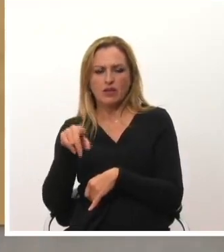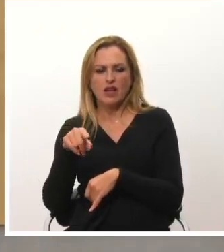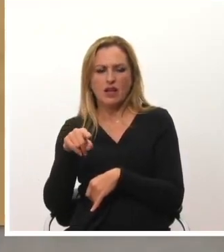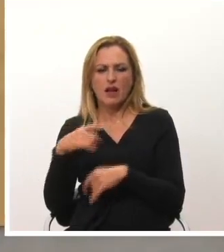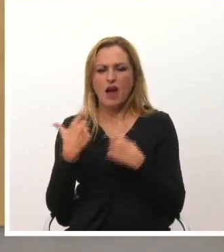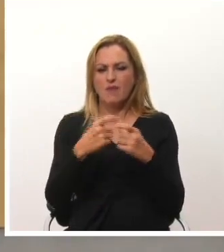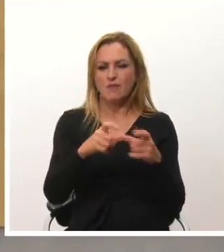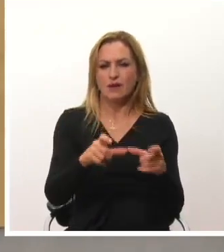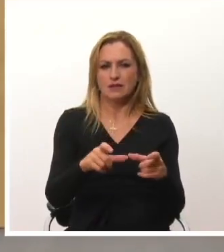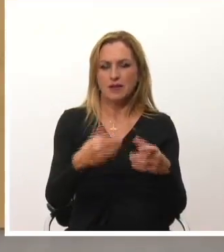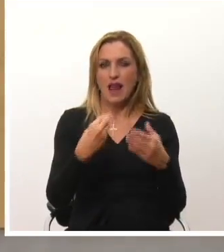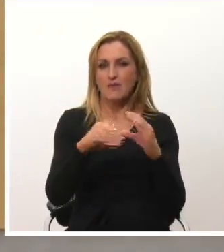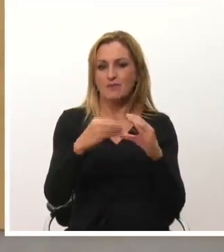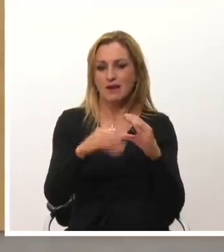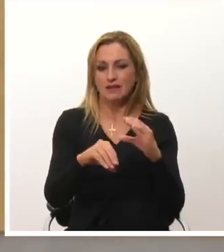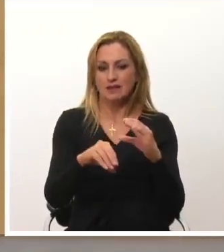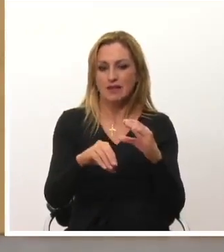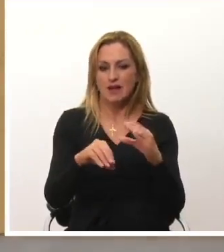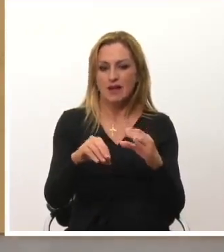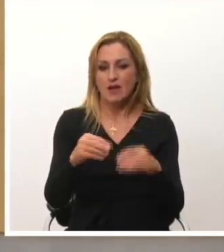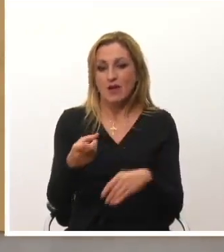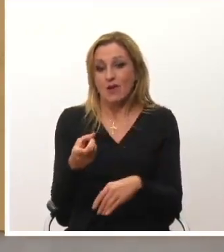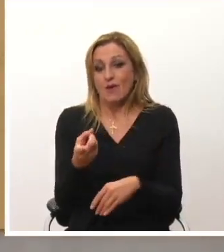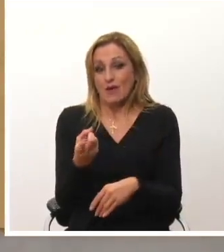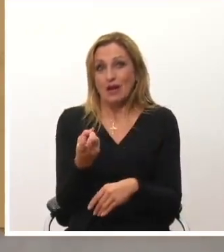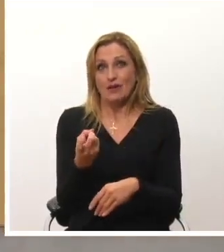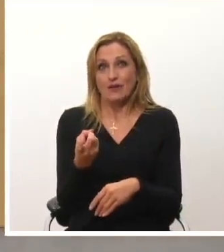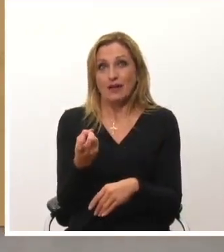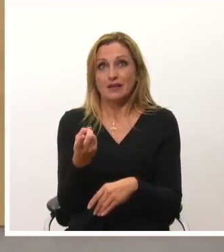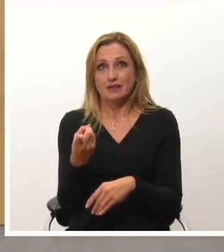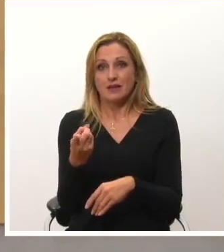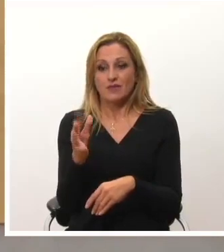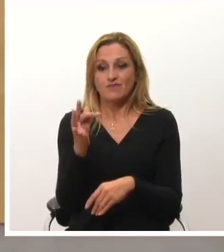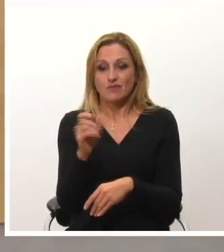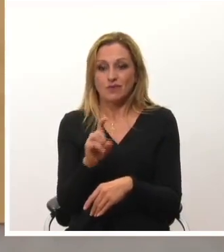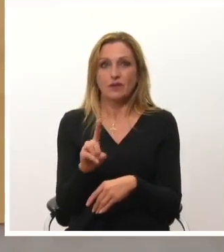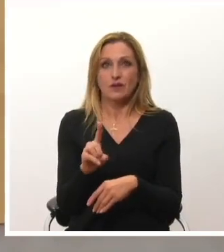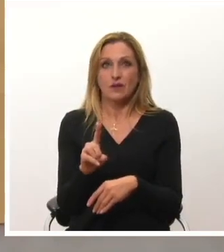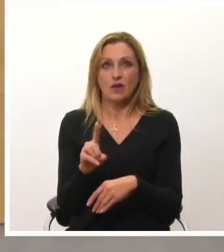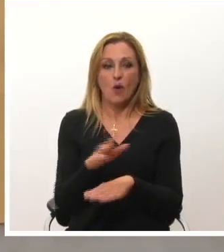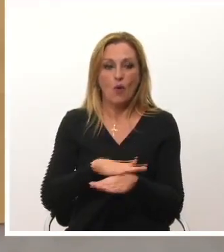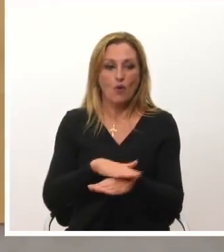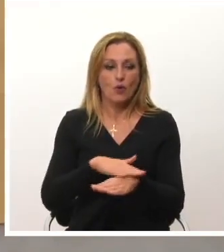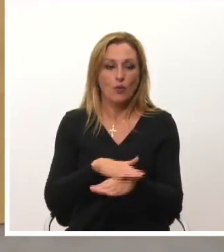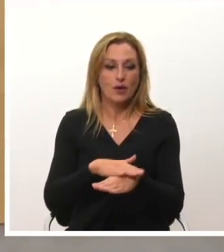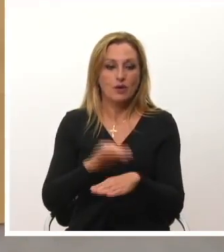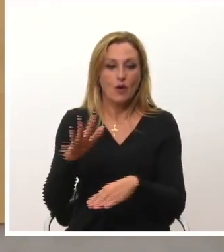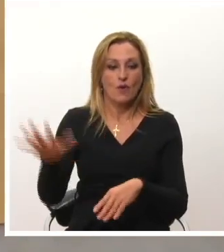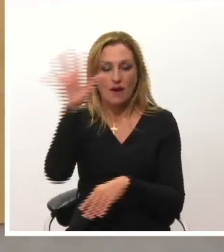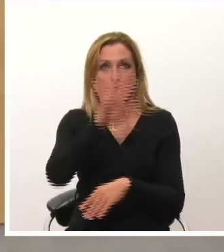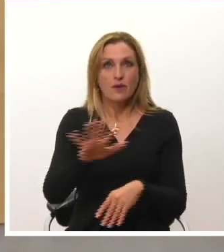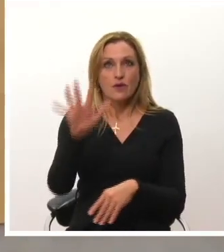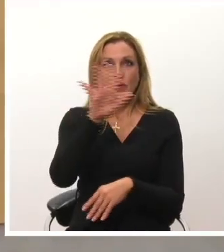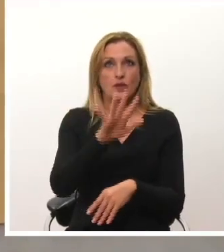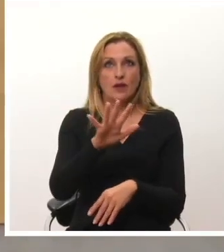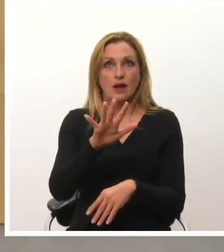el gobierno Un gobierno de izquierdas que está ahora mismo en el gobierno nacional pues es el que el que impulsó el ingreso